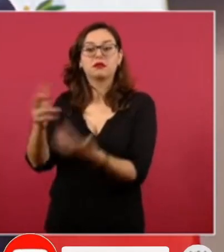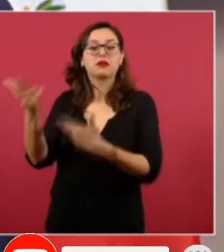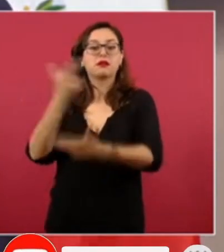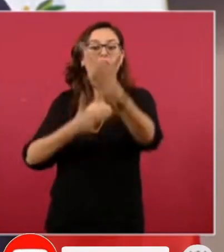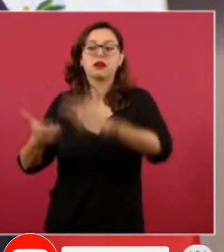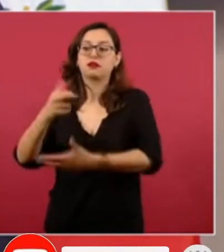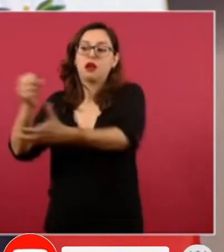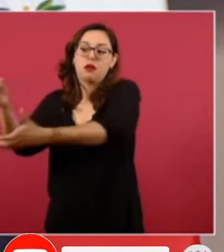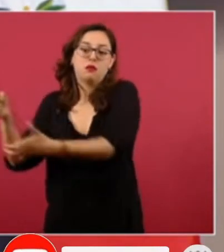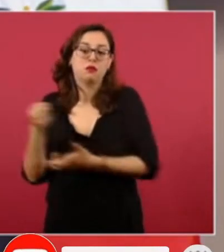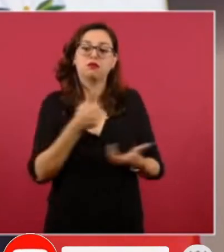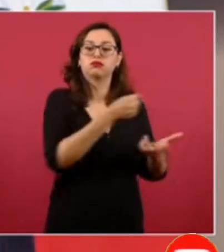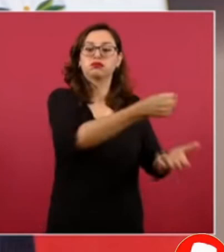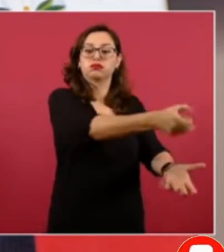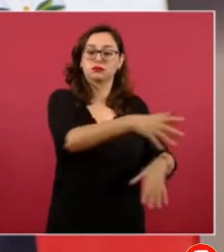se tomó esta decisión